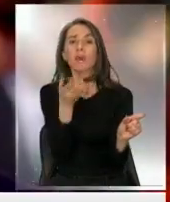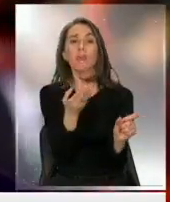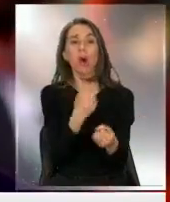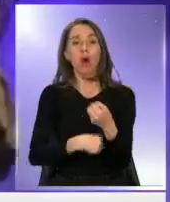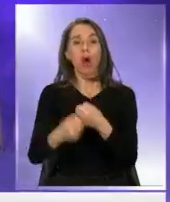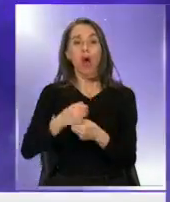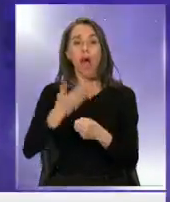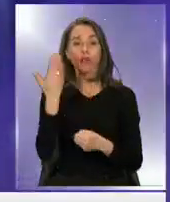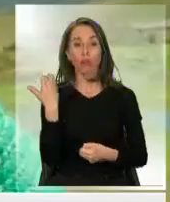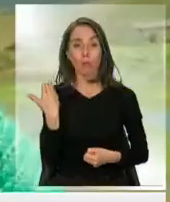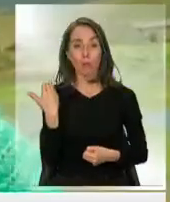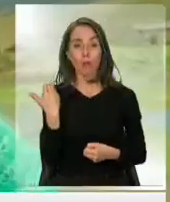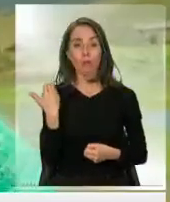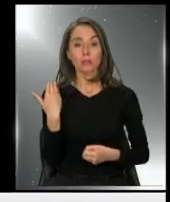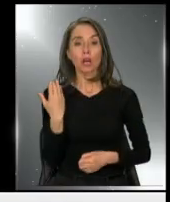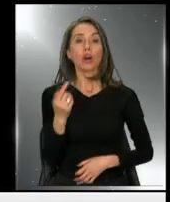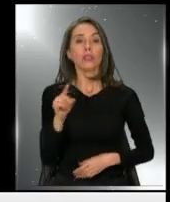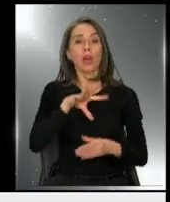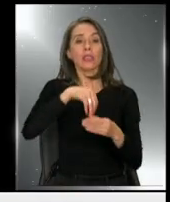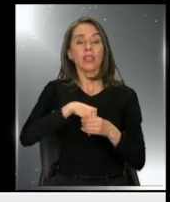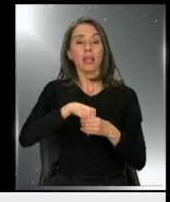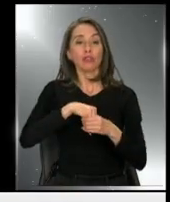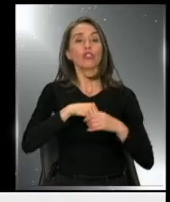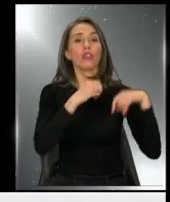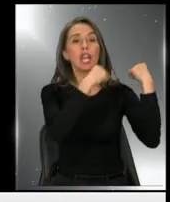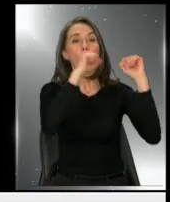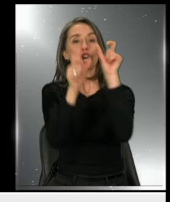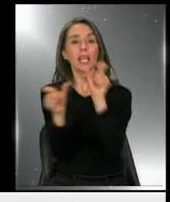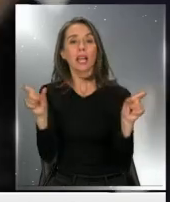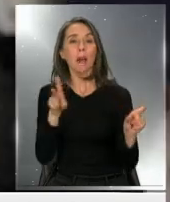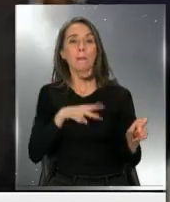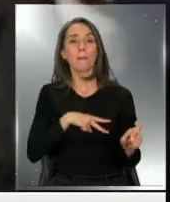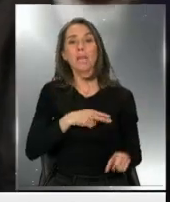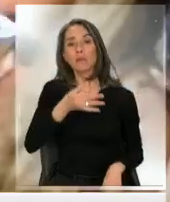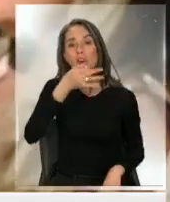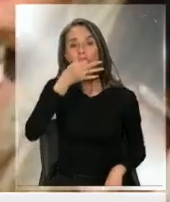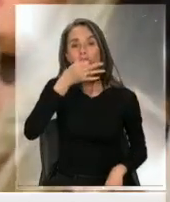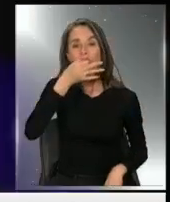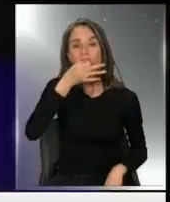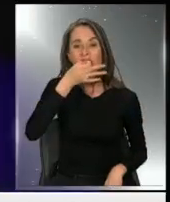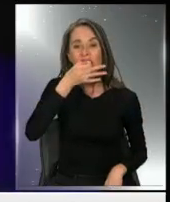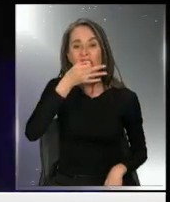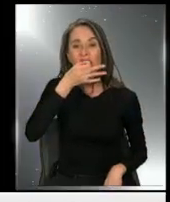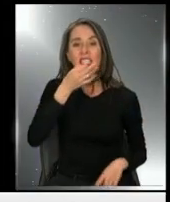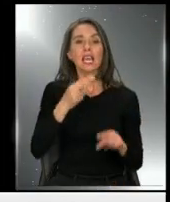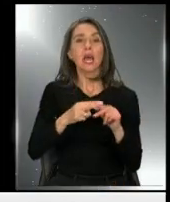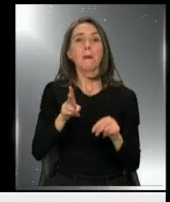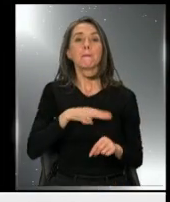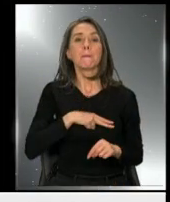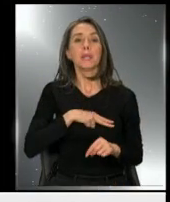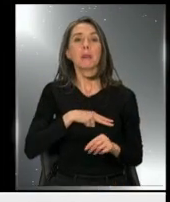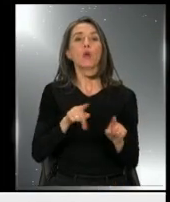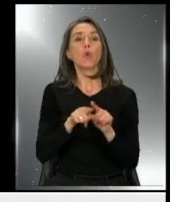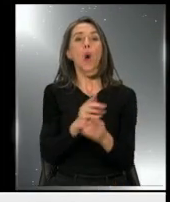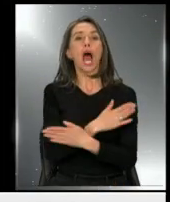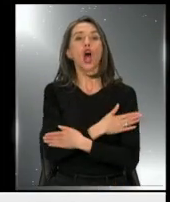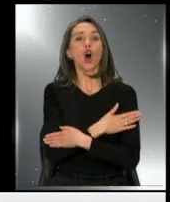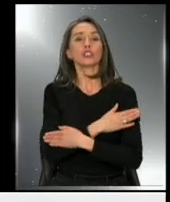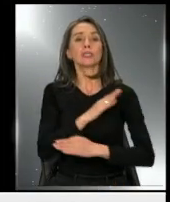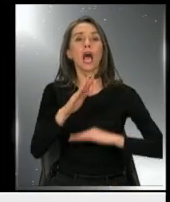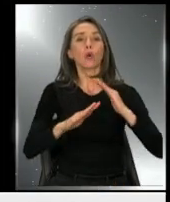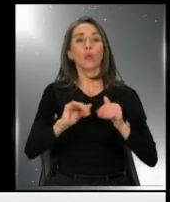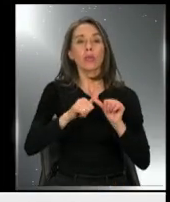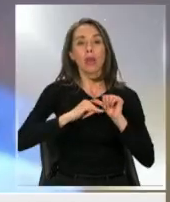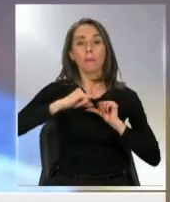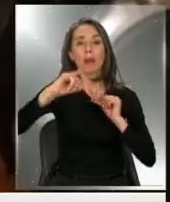el año pasado salieron como uno de los ganadores de los premios verde, algo así como los Oscars de la sustentabilidad de América